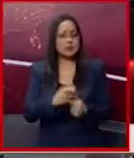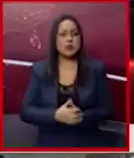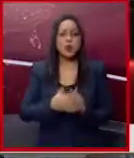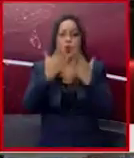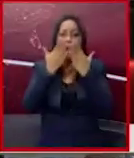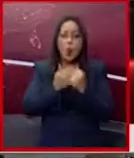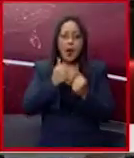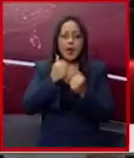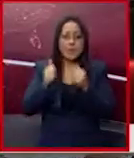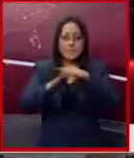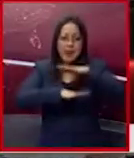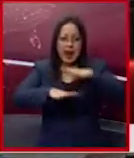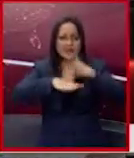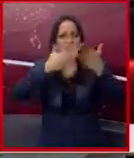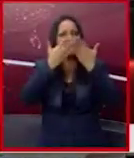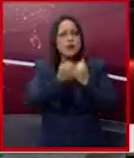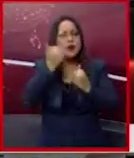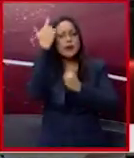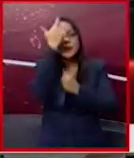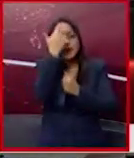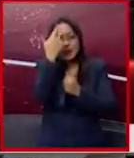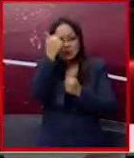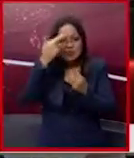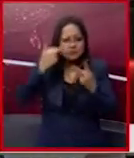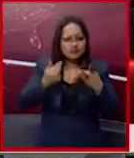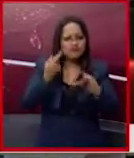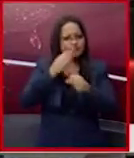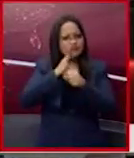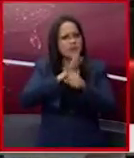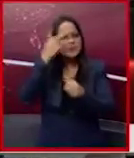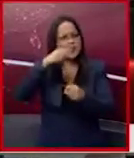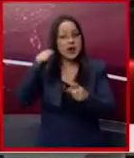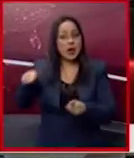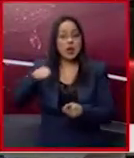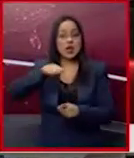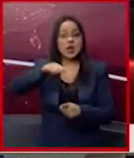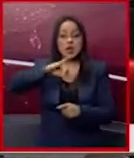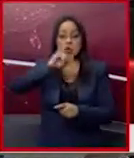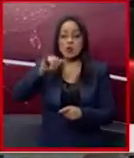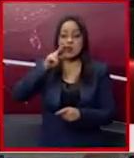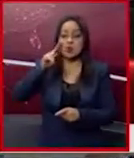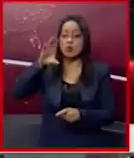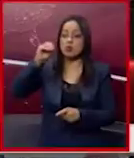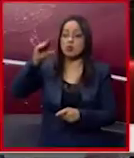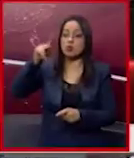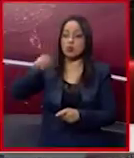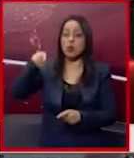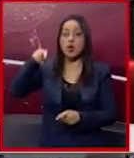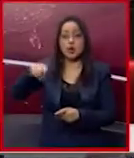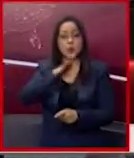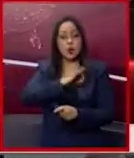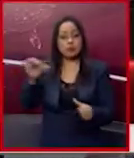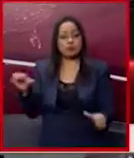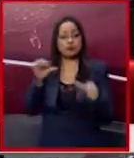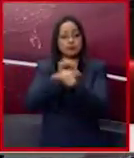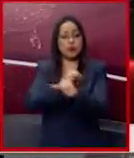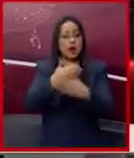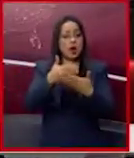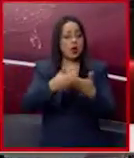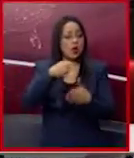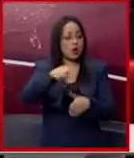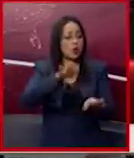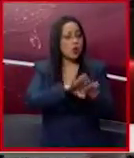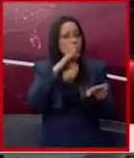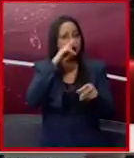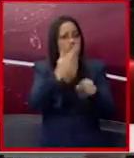existen, pues, razones claras ni suficientes para que la Junta de Coordinación Política sustituya y desplace